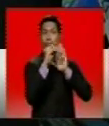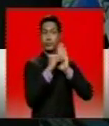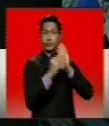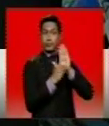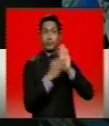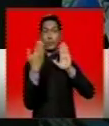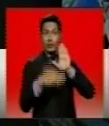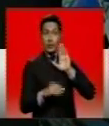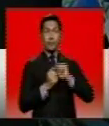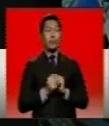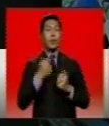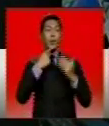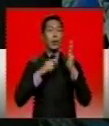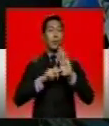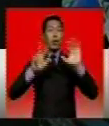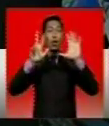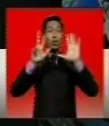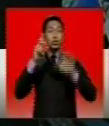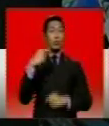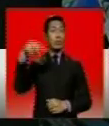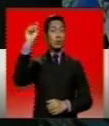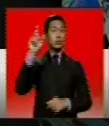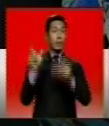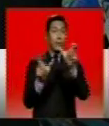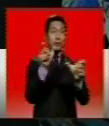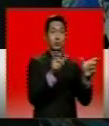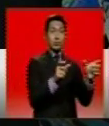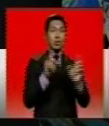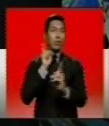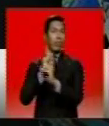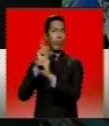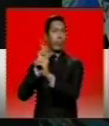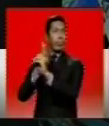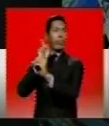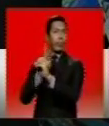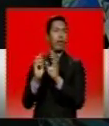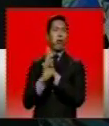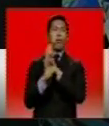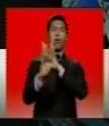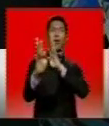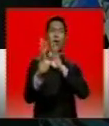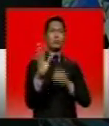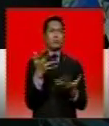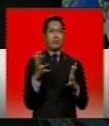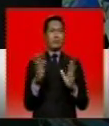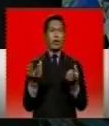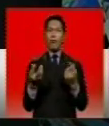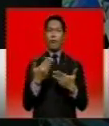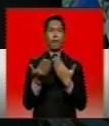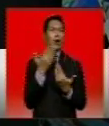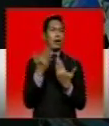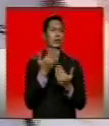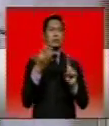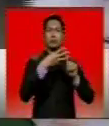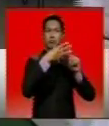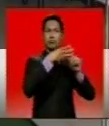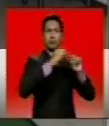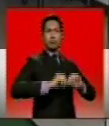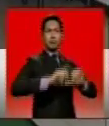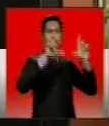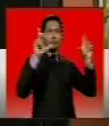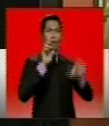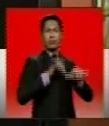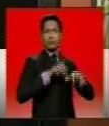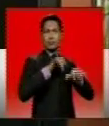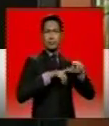8 millones de personas que dejaron de acudir a la ventanilla o a una dependencia pública hicieron su trámite en línea o derechamente no hicieron su trámite. En el